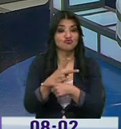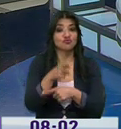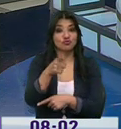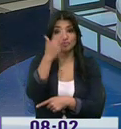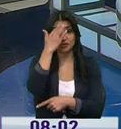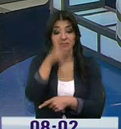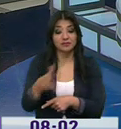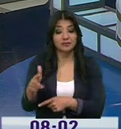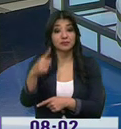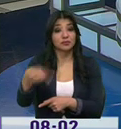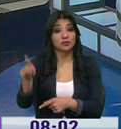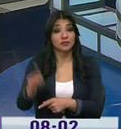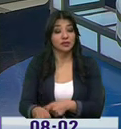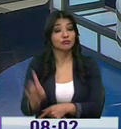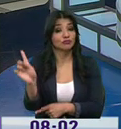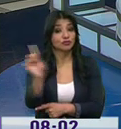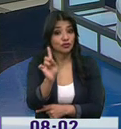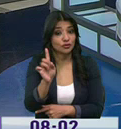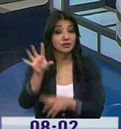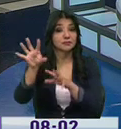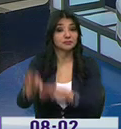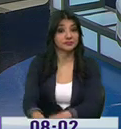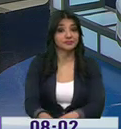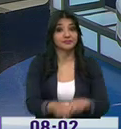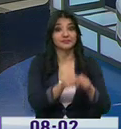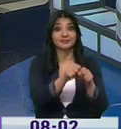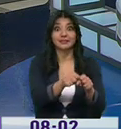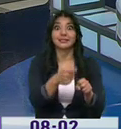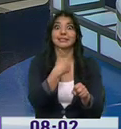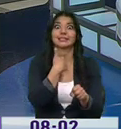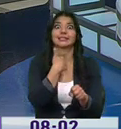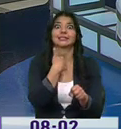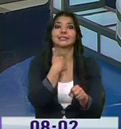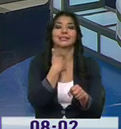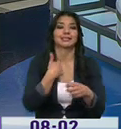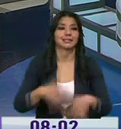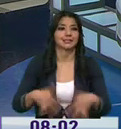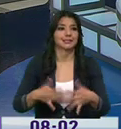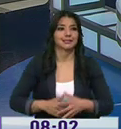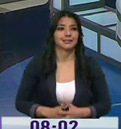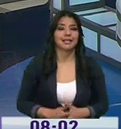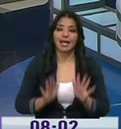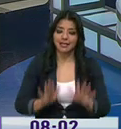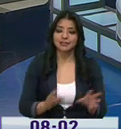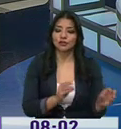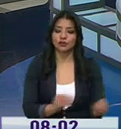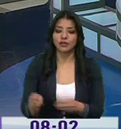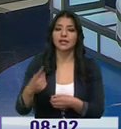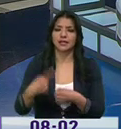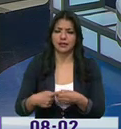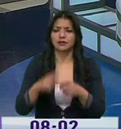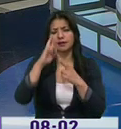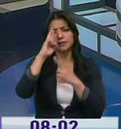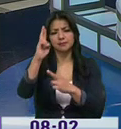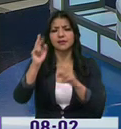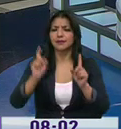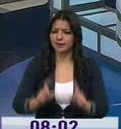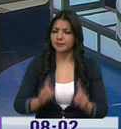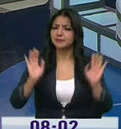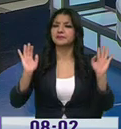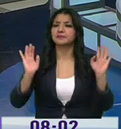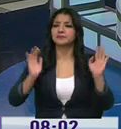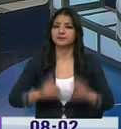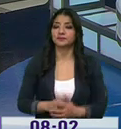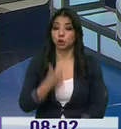parquee donde sea el auto, porque si no viene la wincha ahí. Maravillas. Wow. Así hay que ordenar la ciudad. Sí, tenemos que respetar, ¿no es cierto? Eso hemos dicho